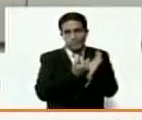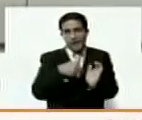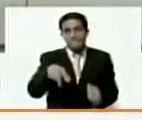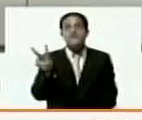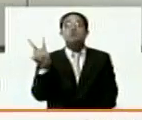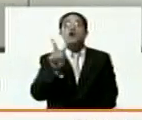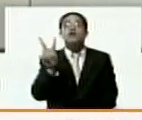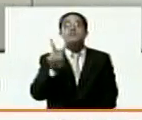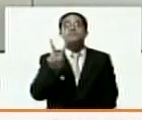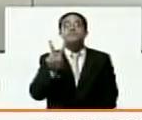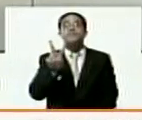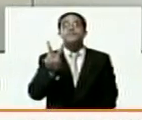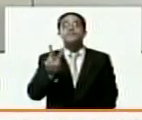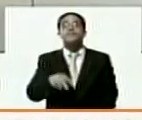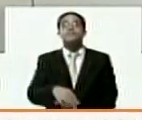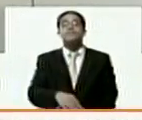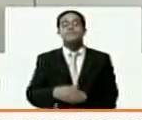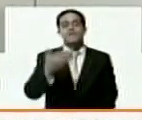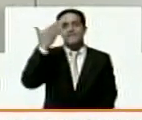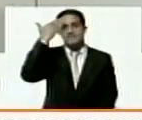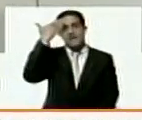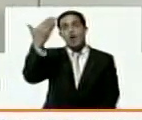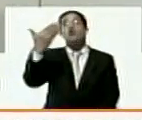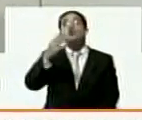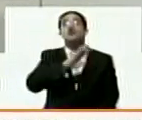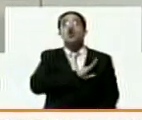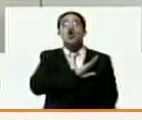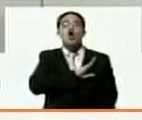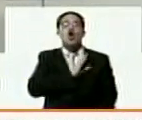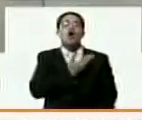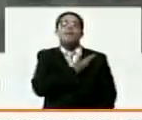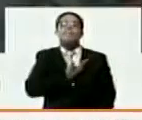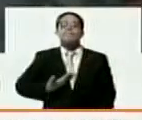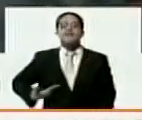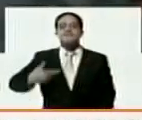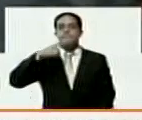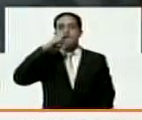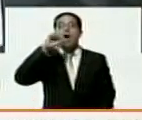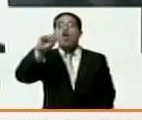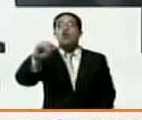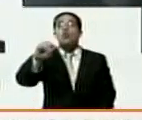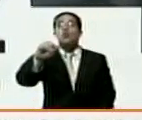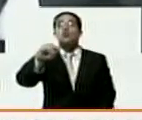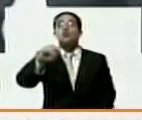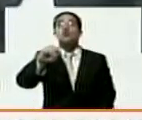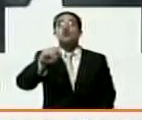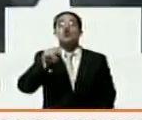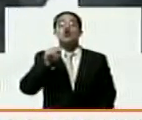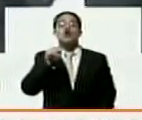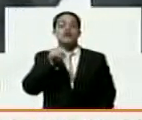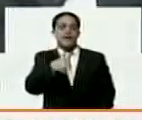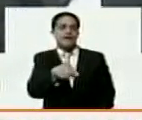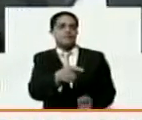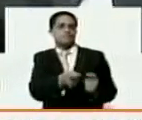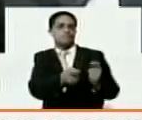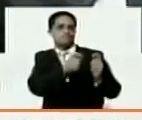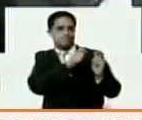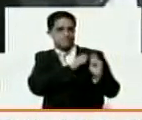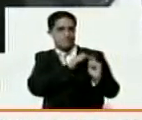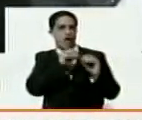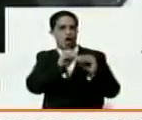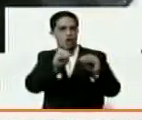Venezuela. Un saludo del presidente Nicolás Maduro Moros, quien nos ha instruido a